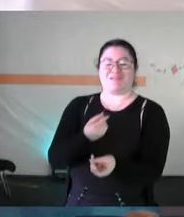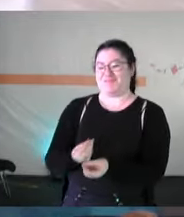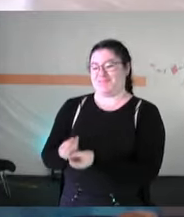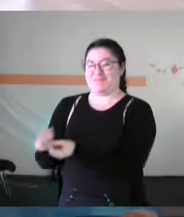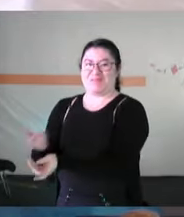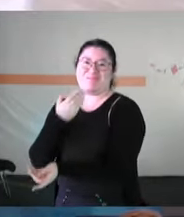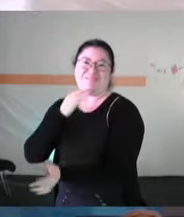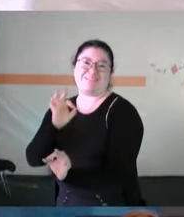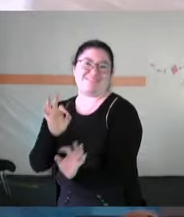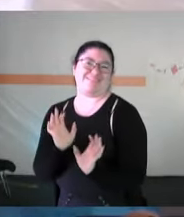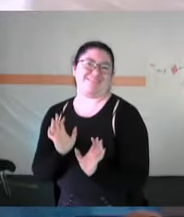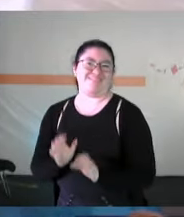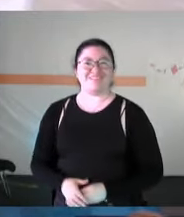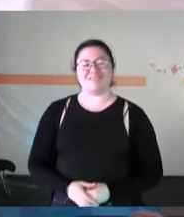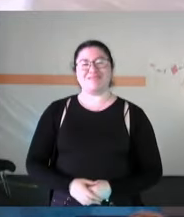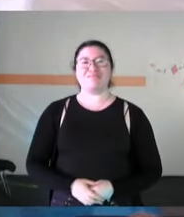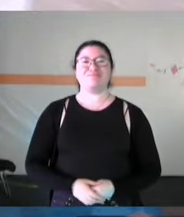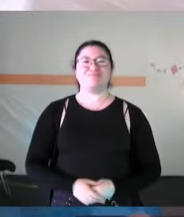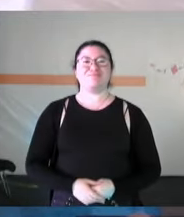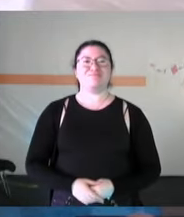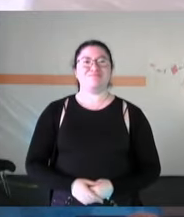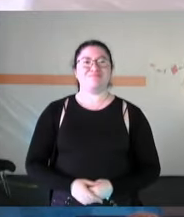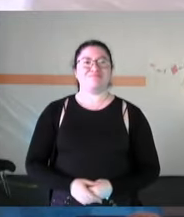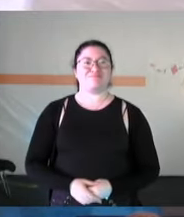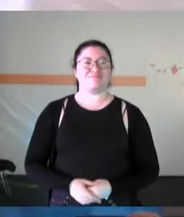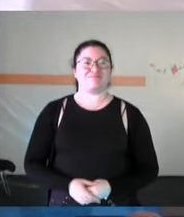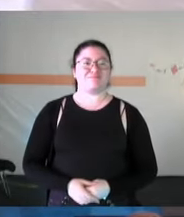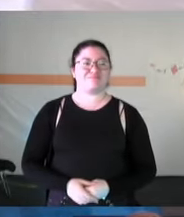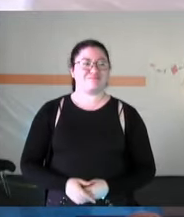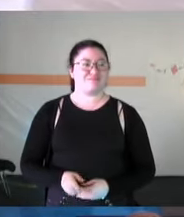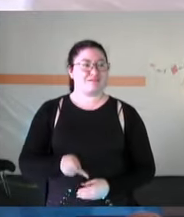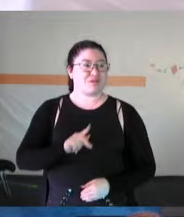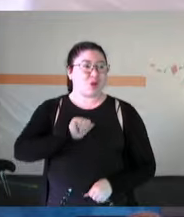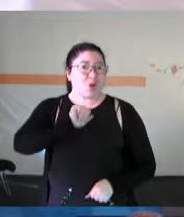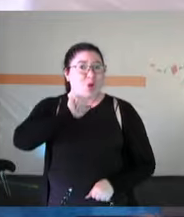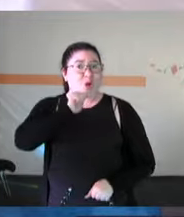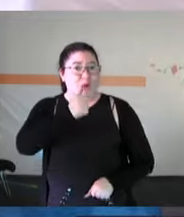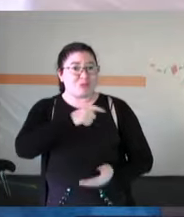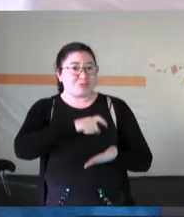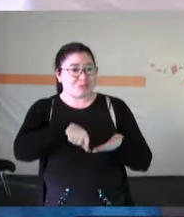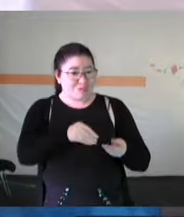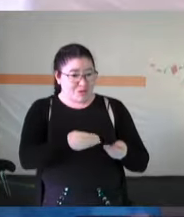obvio. Pero no pasaba nada si trae otro. Bueno,